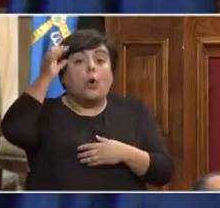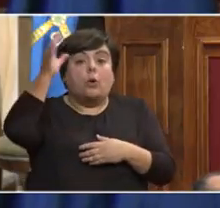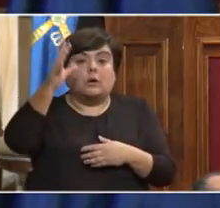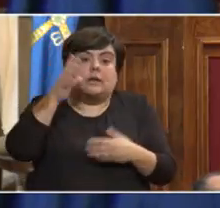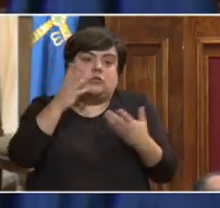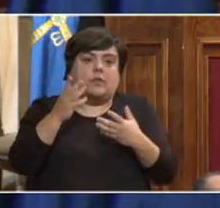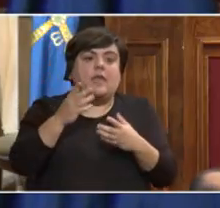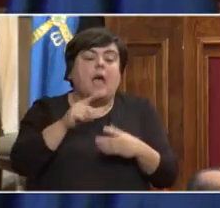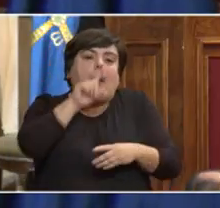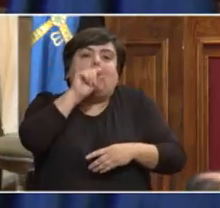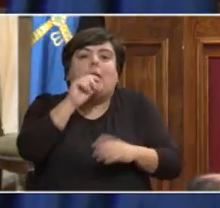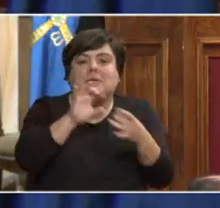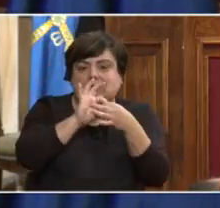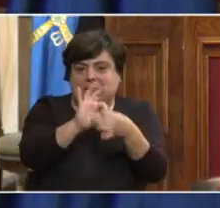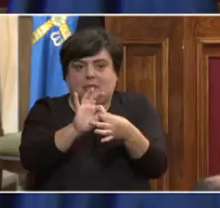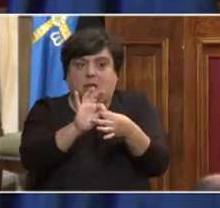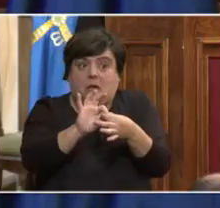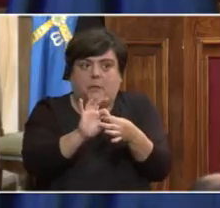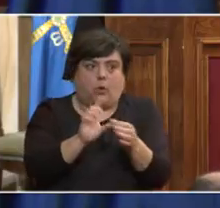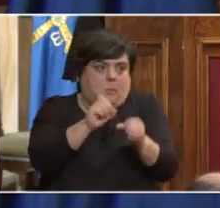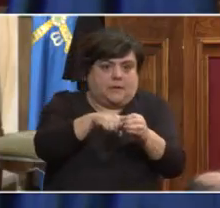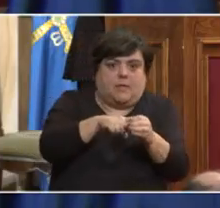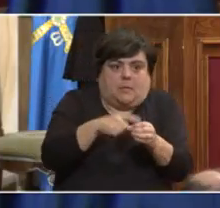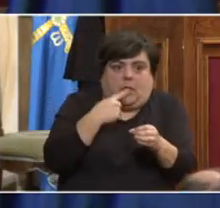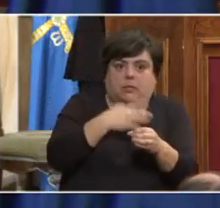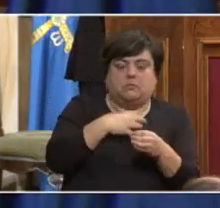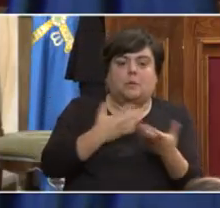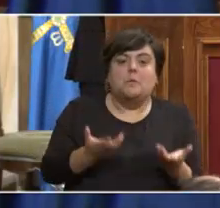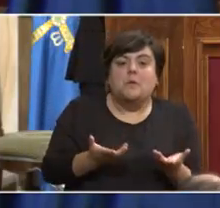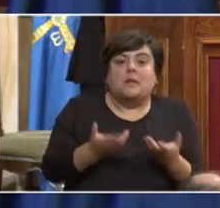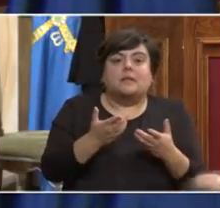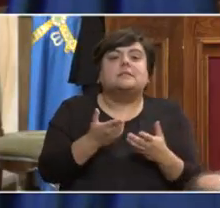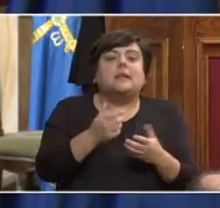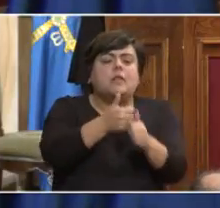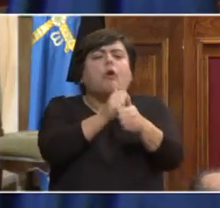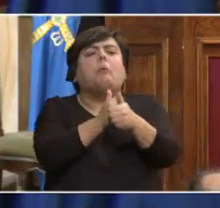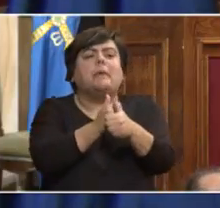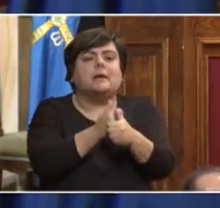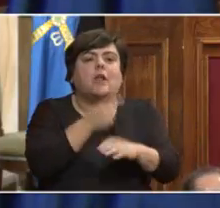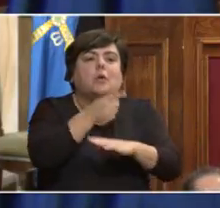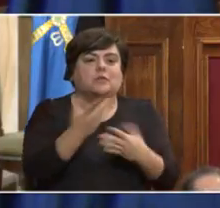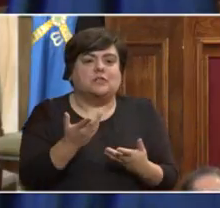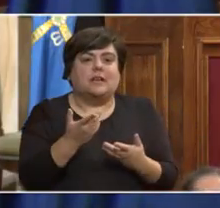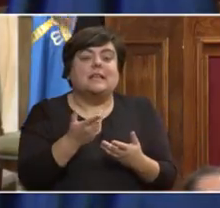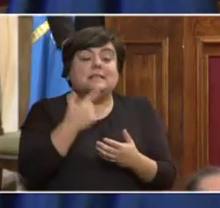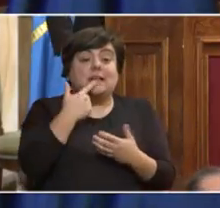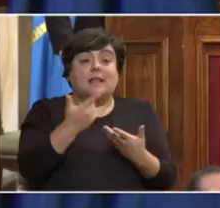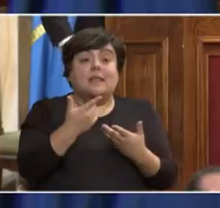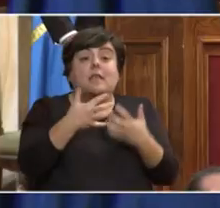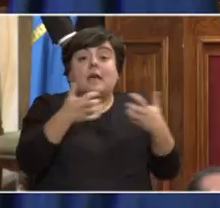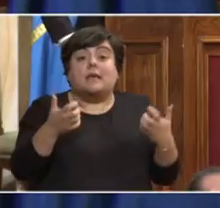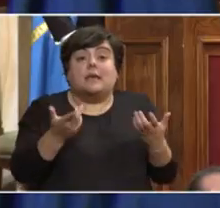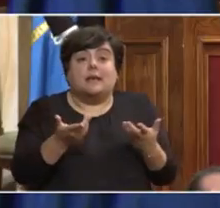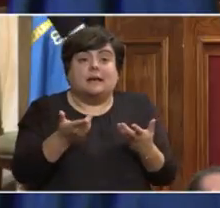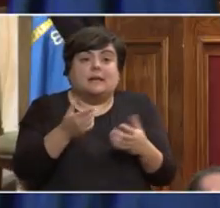colombofilia y numismática al que nadie le había invitado, se le acusó de plagiar su tratado. La genialidad de acertar con